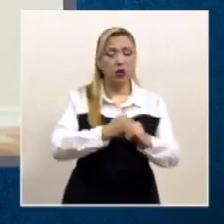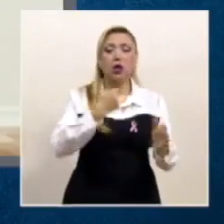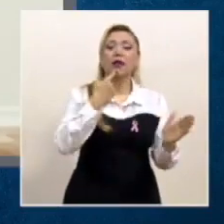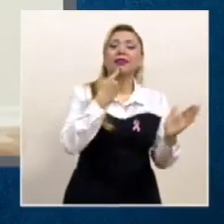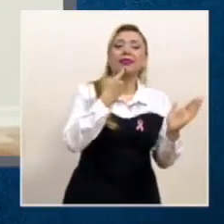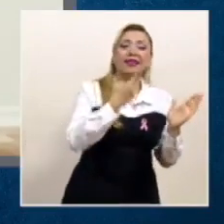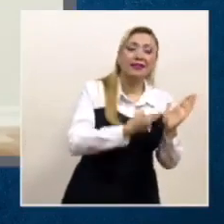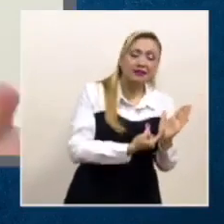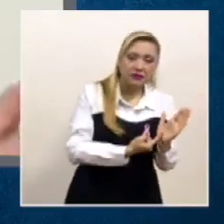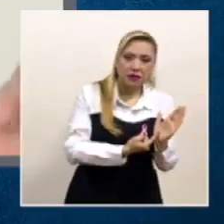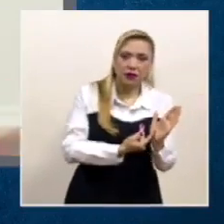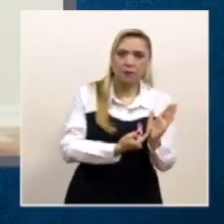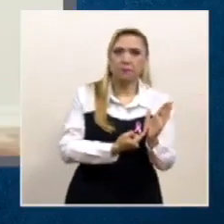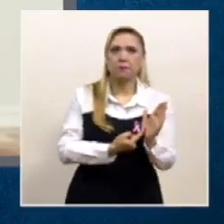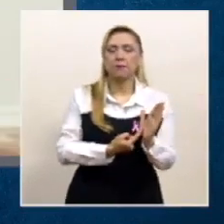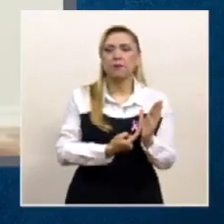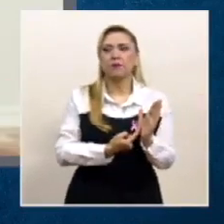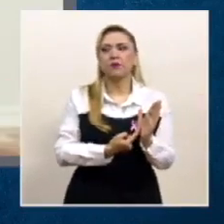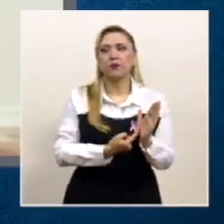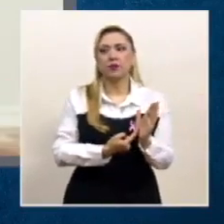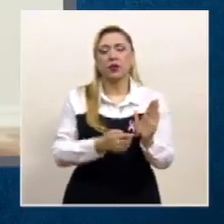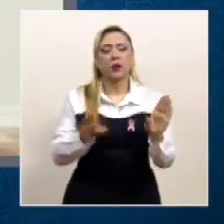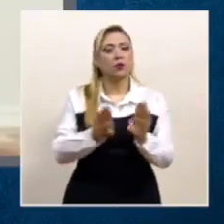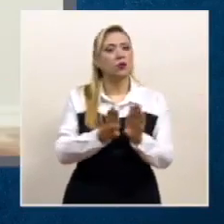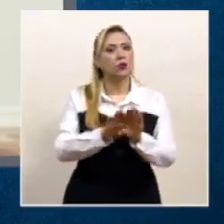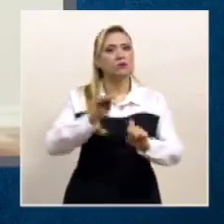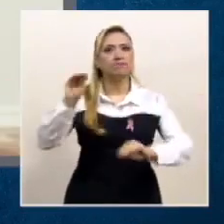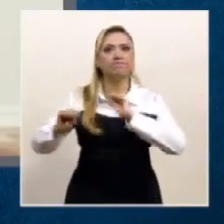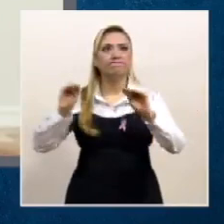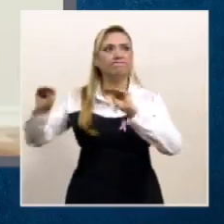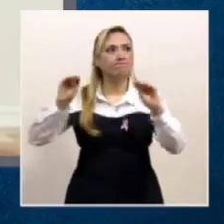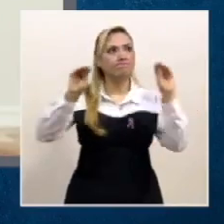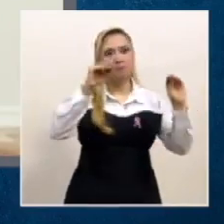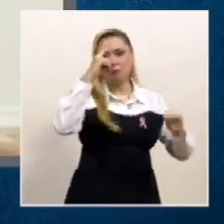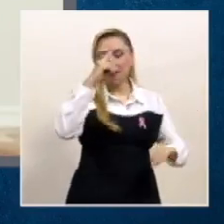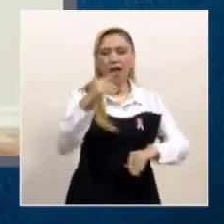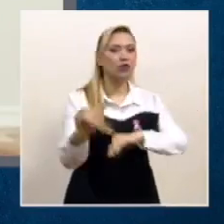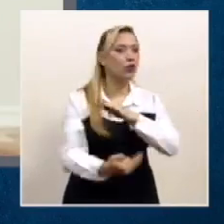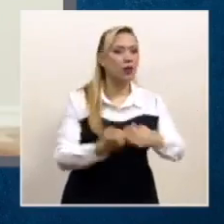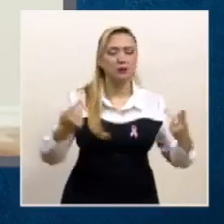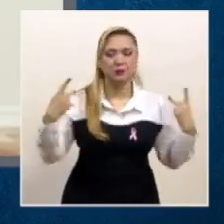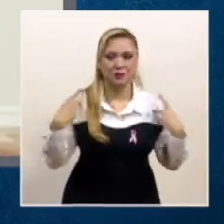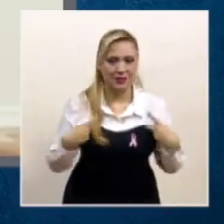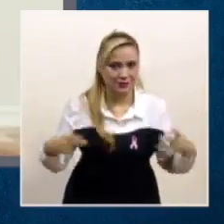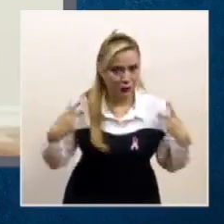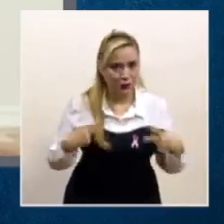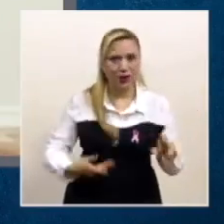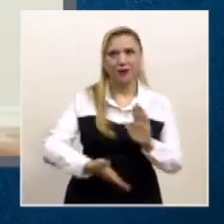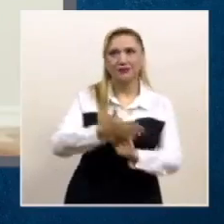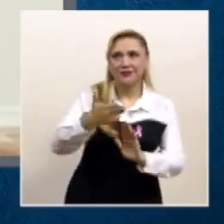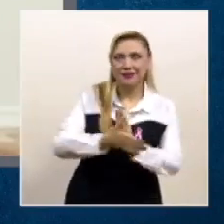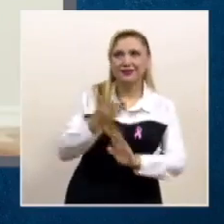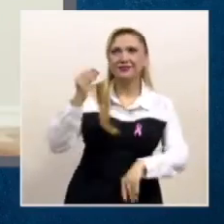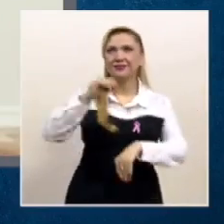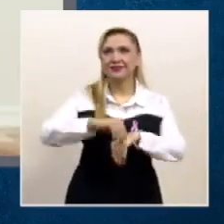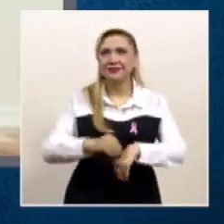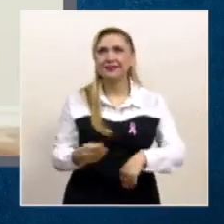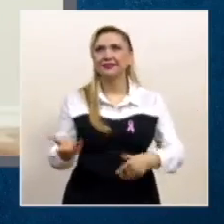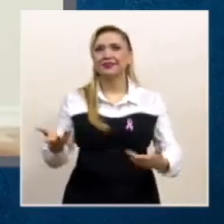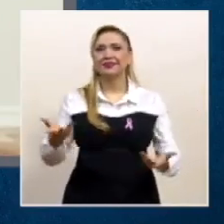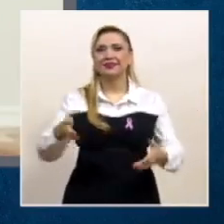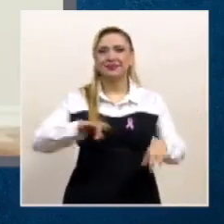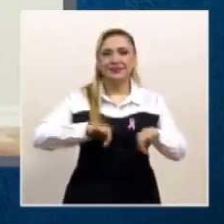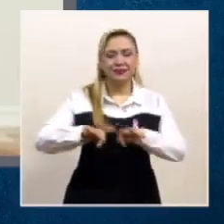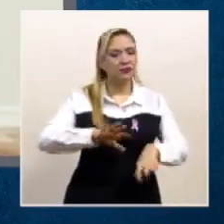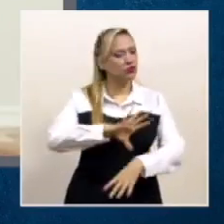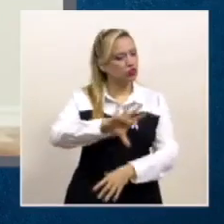lado, nos habla del diseño universal. Entonces, creo que ahí es importante poner atención porque en